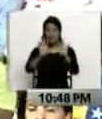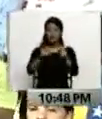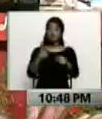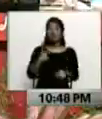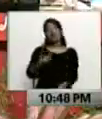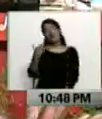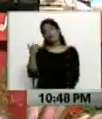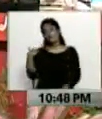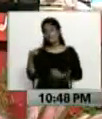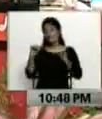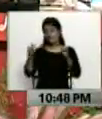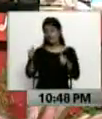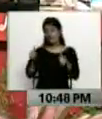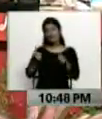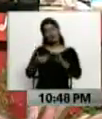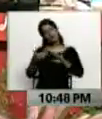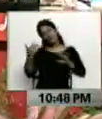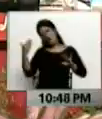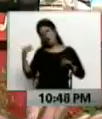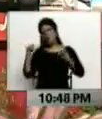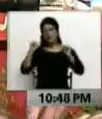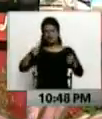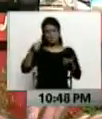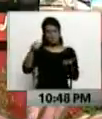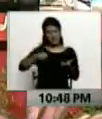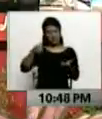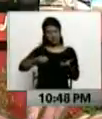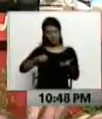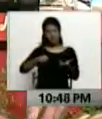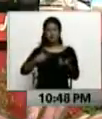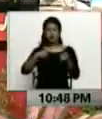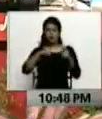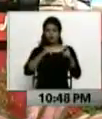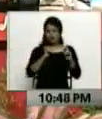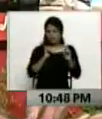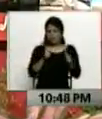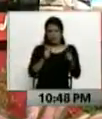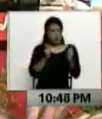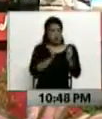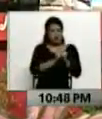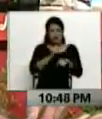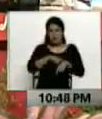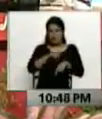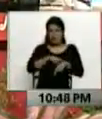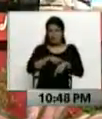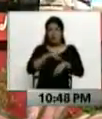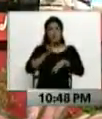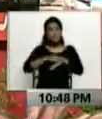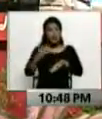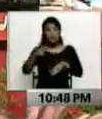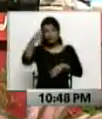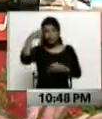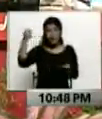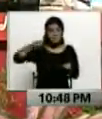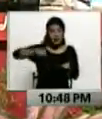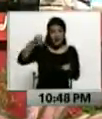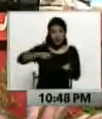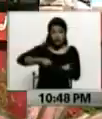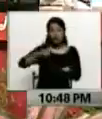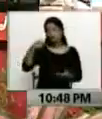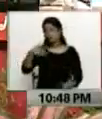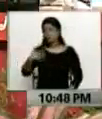yo Yo comencé hac Este programa por un ratico ya la verdad porque este programa no se hace